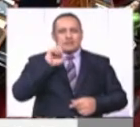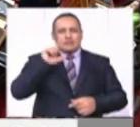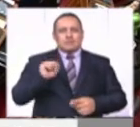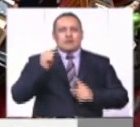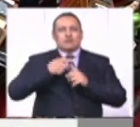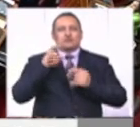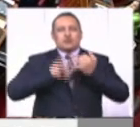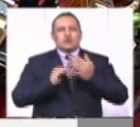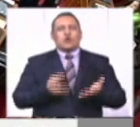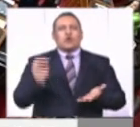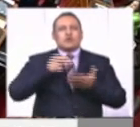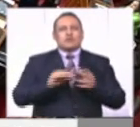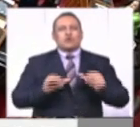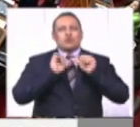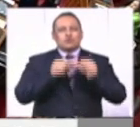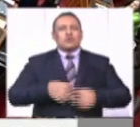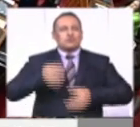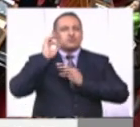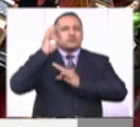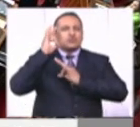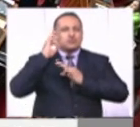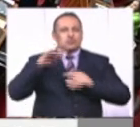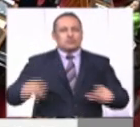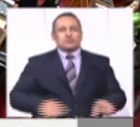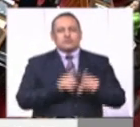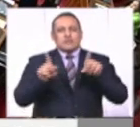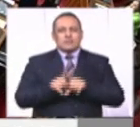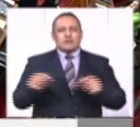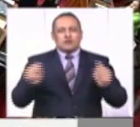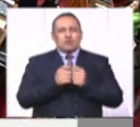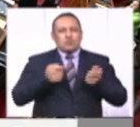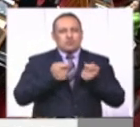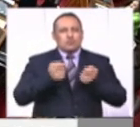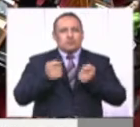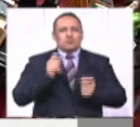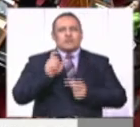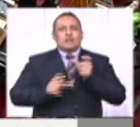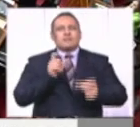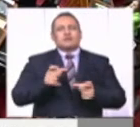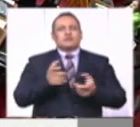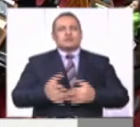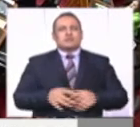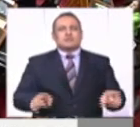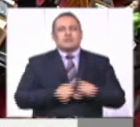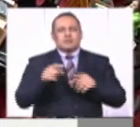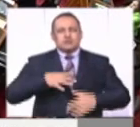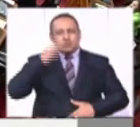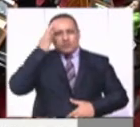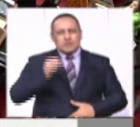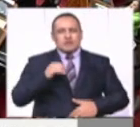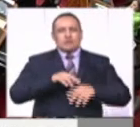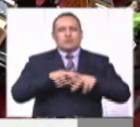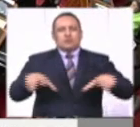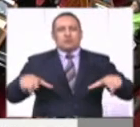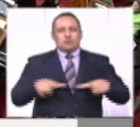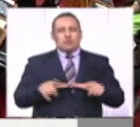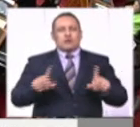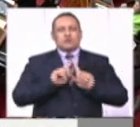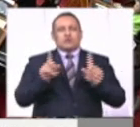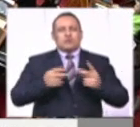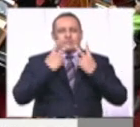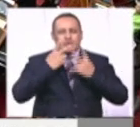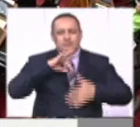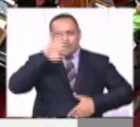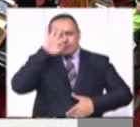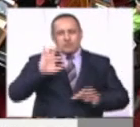nuevamente a seguir con sus discursos el asuso de la población creo que estaba en una Tribuna no parece que estuviera